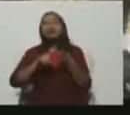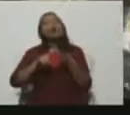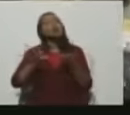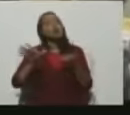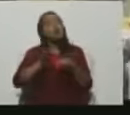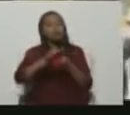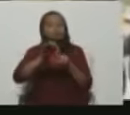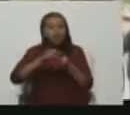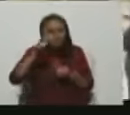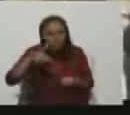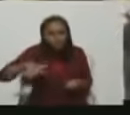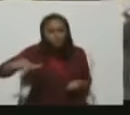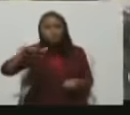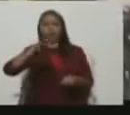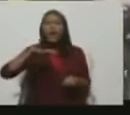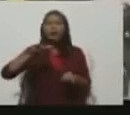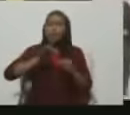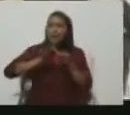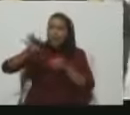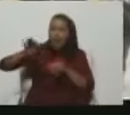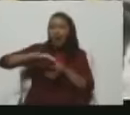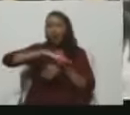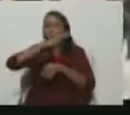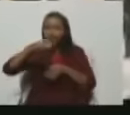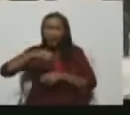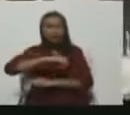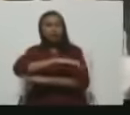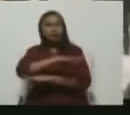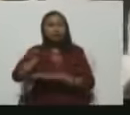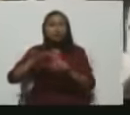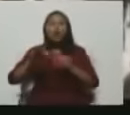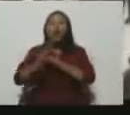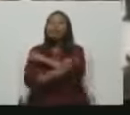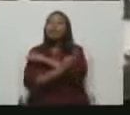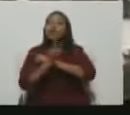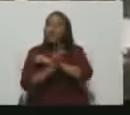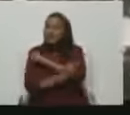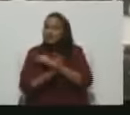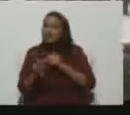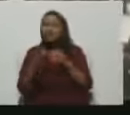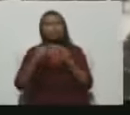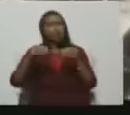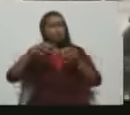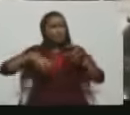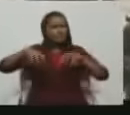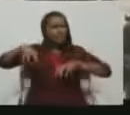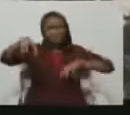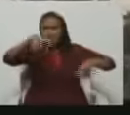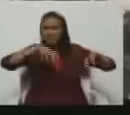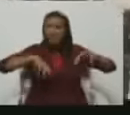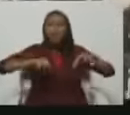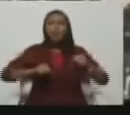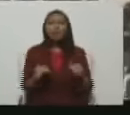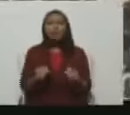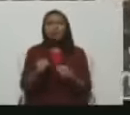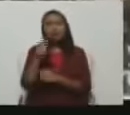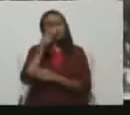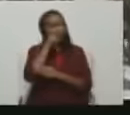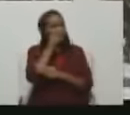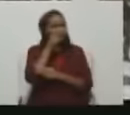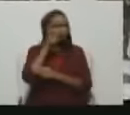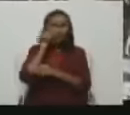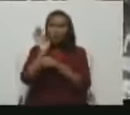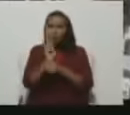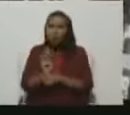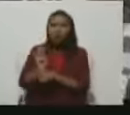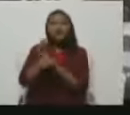rurales, los marítimos, los fluviales, los fronterizos y los universitarios, que tenemos por autorización de las